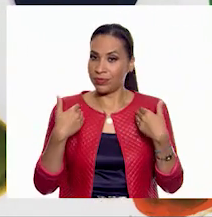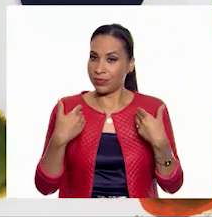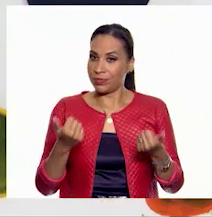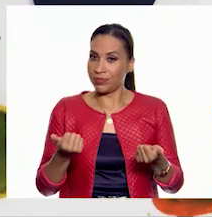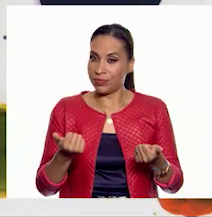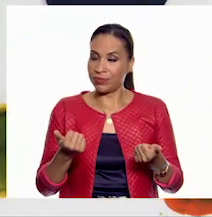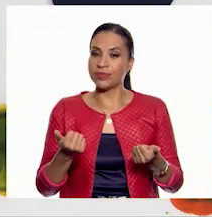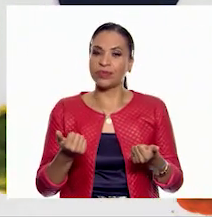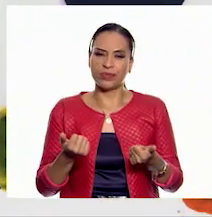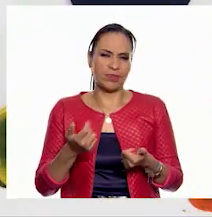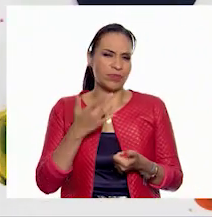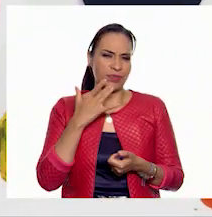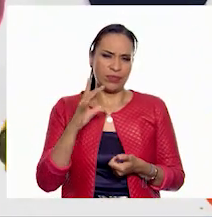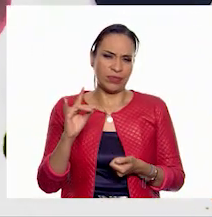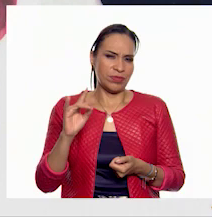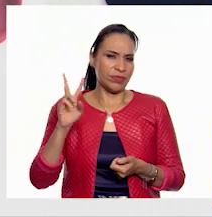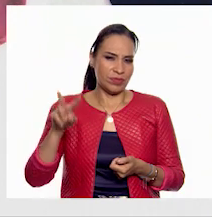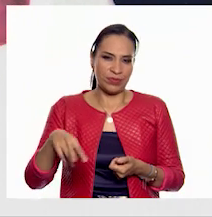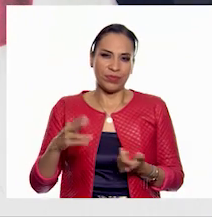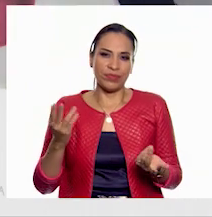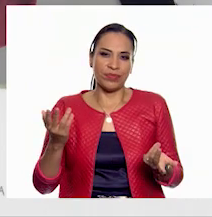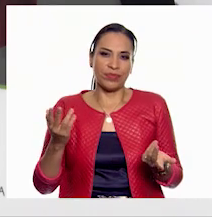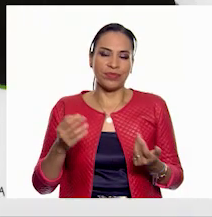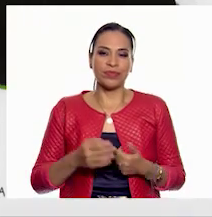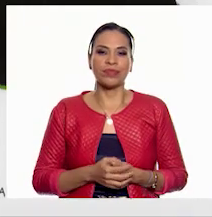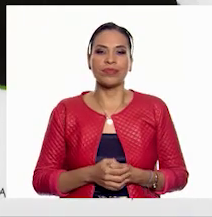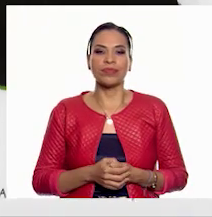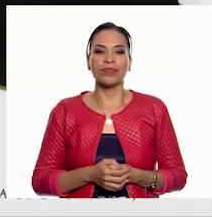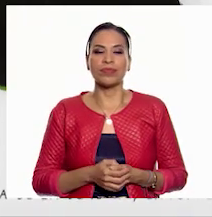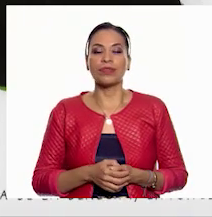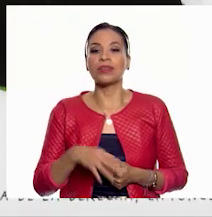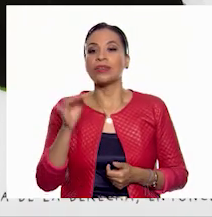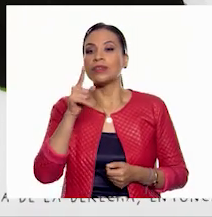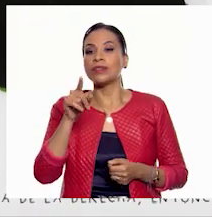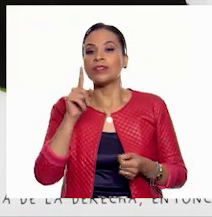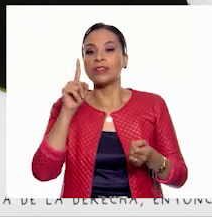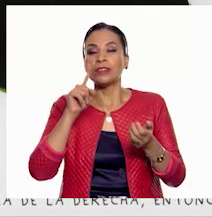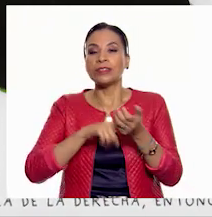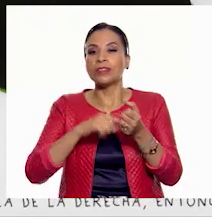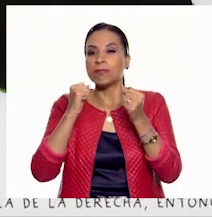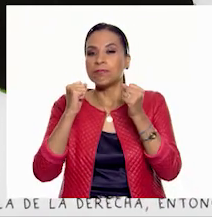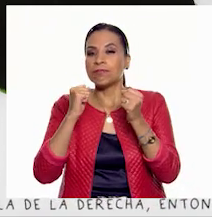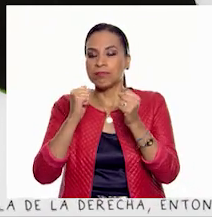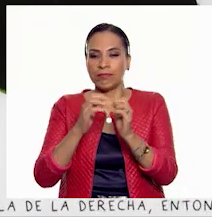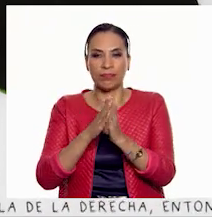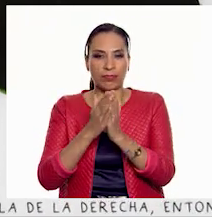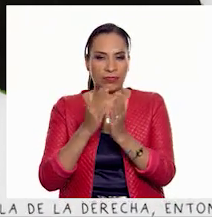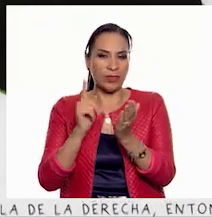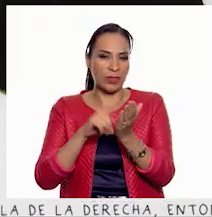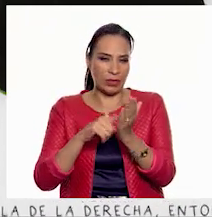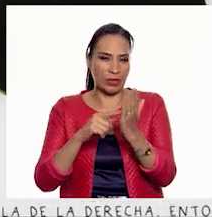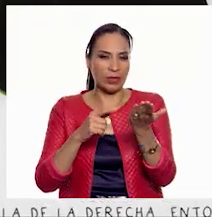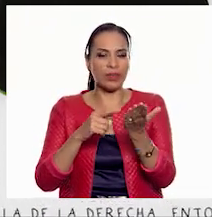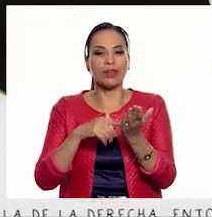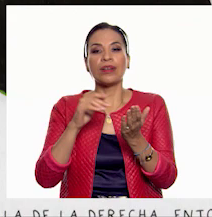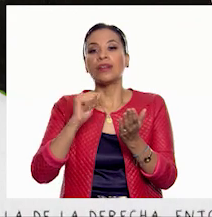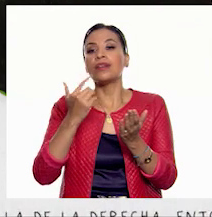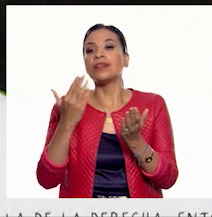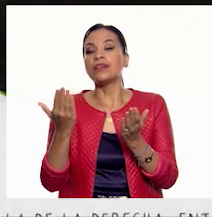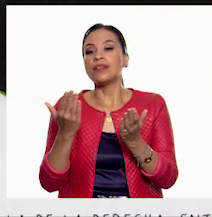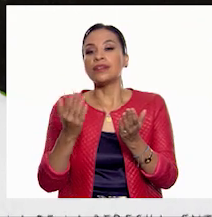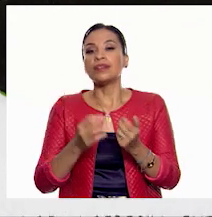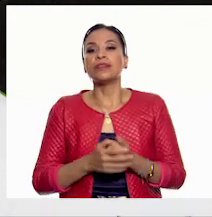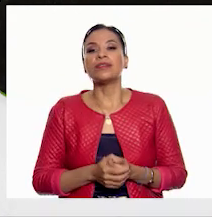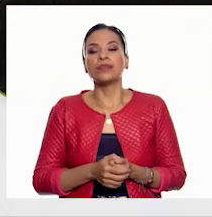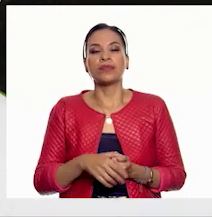¿Entendiste? Es sencillo, ¿verdad? Y si oprimes muy fuerte la página de la izquierda contra la de la